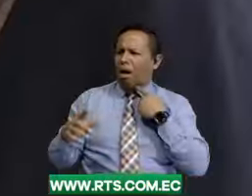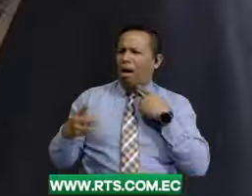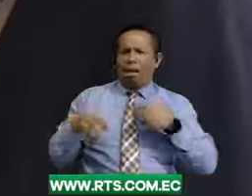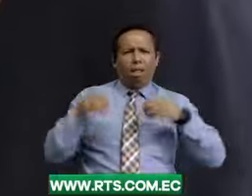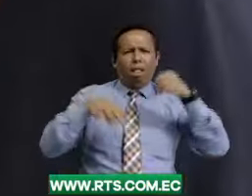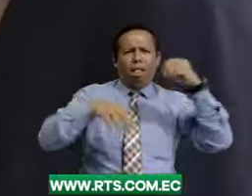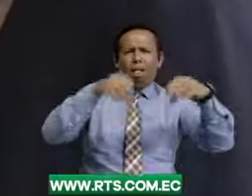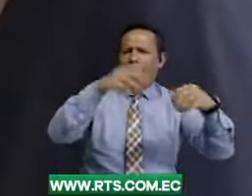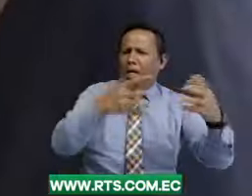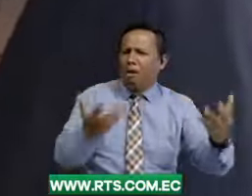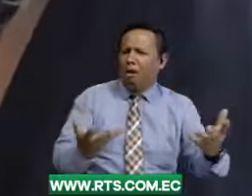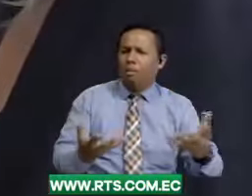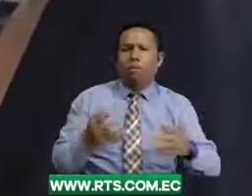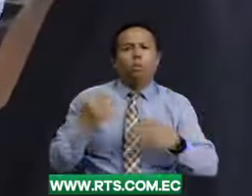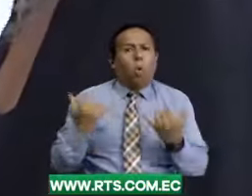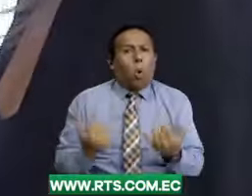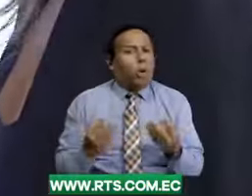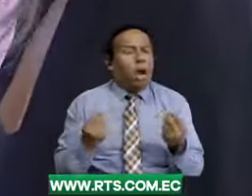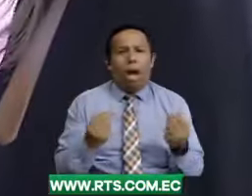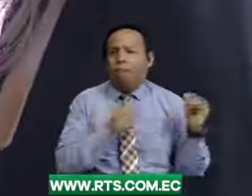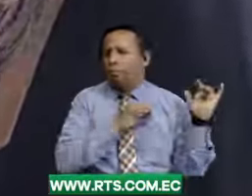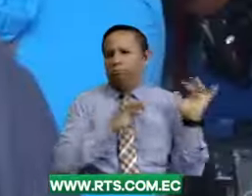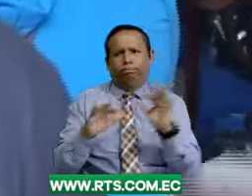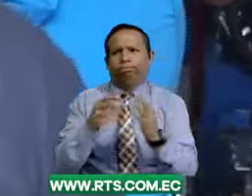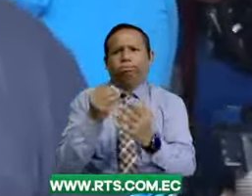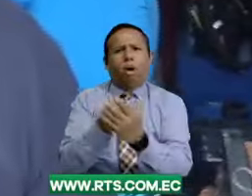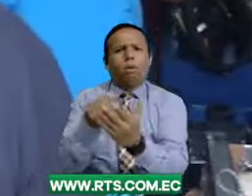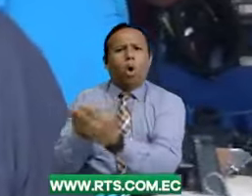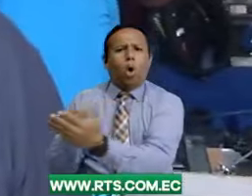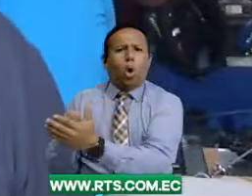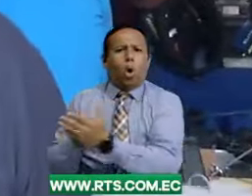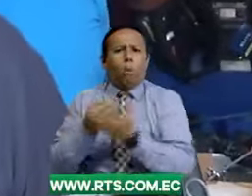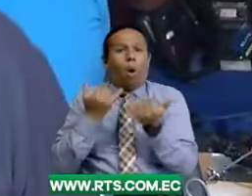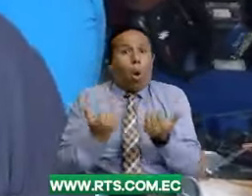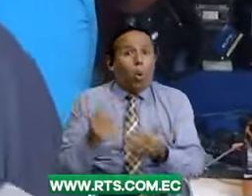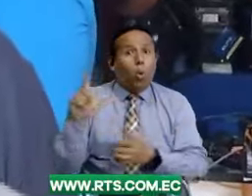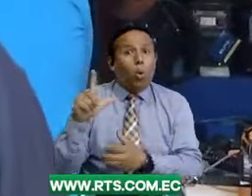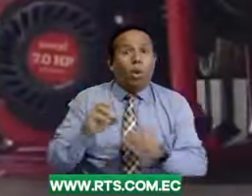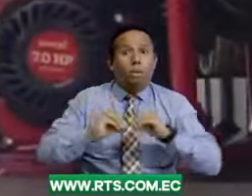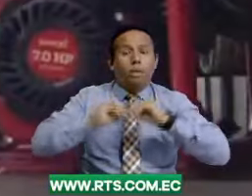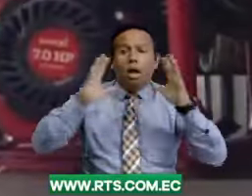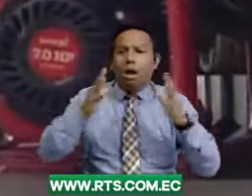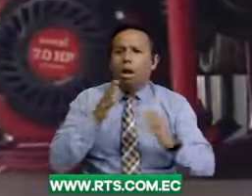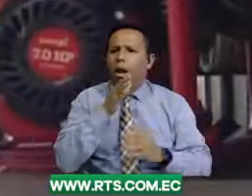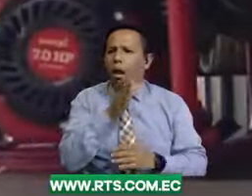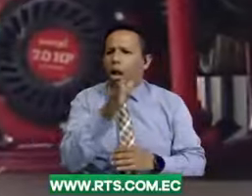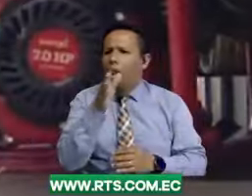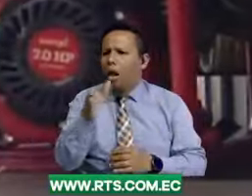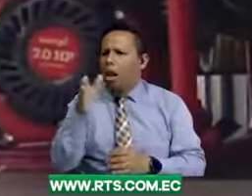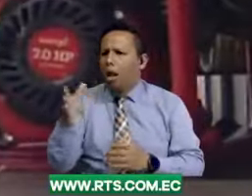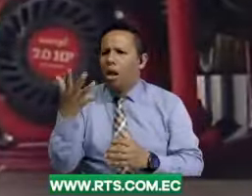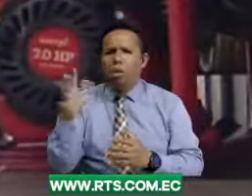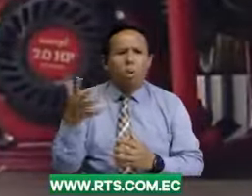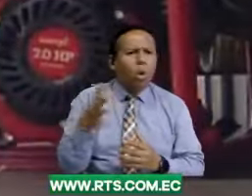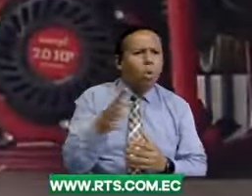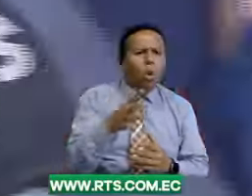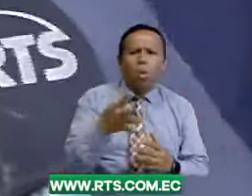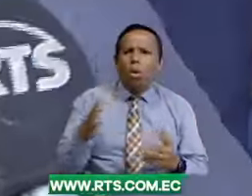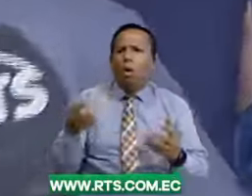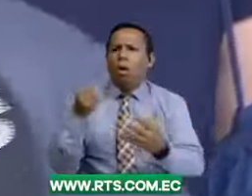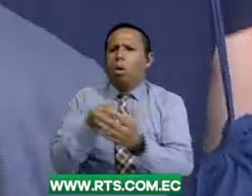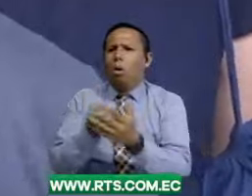este lunes había escasez en el mercado local. Emprendedoras como Eugenia durante la mañana recorrieron supermercados y locales del